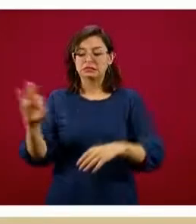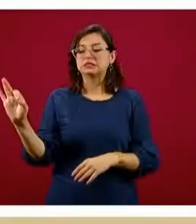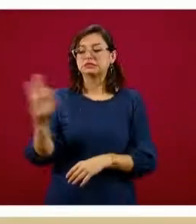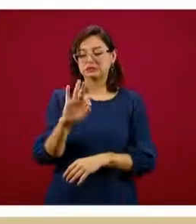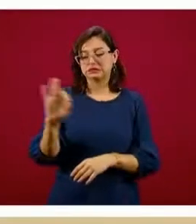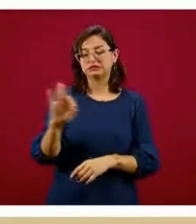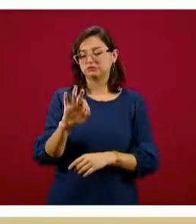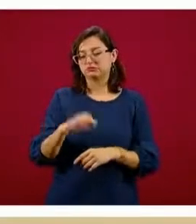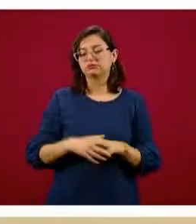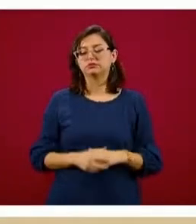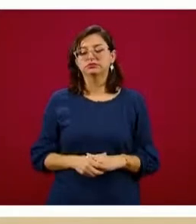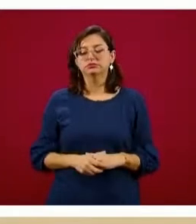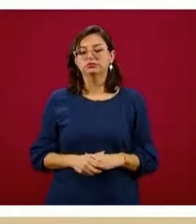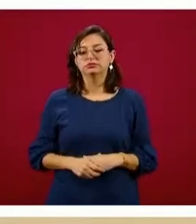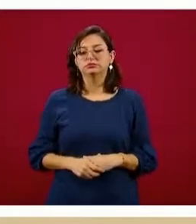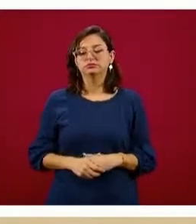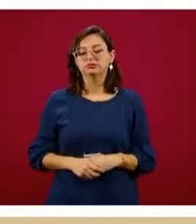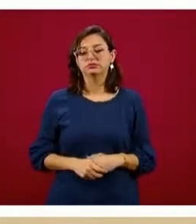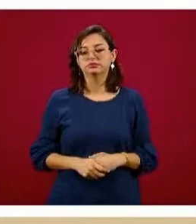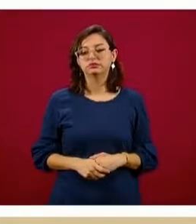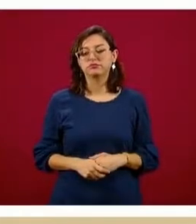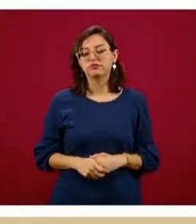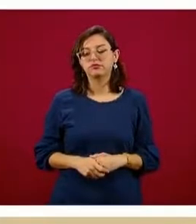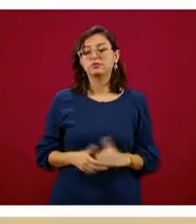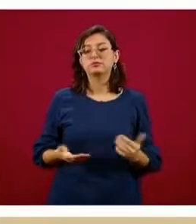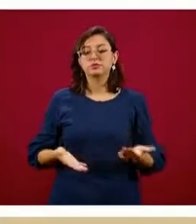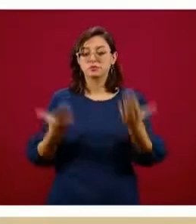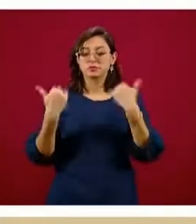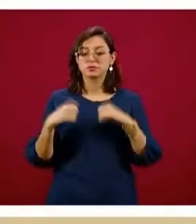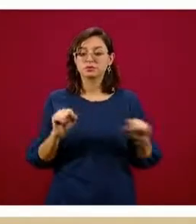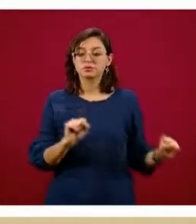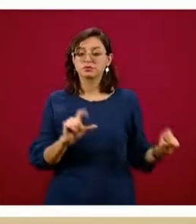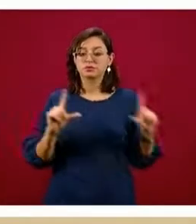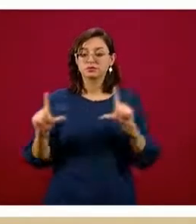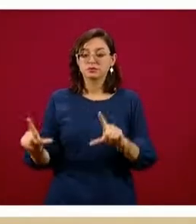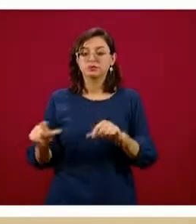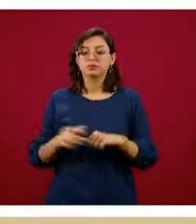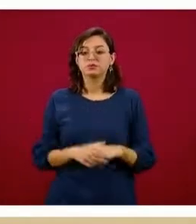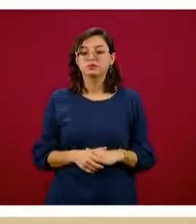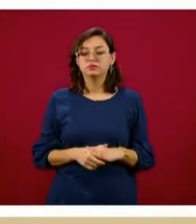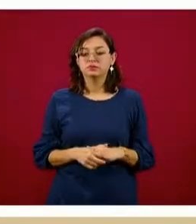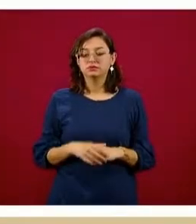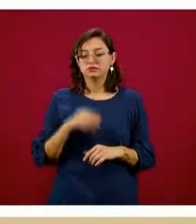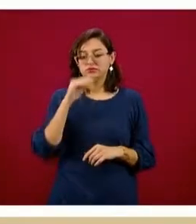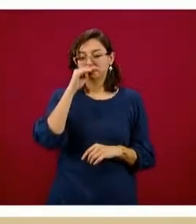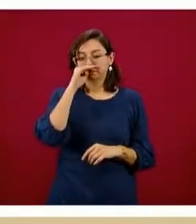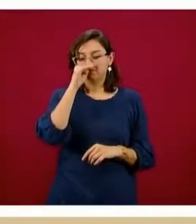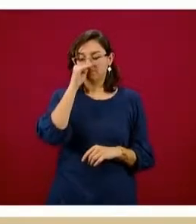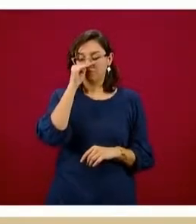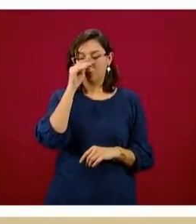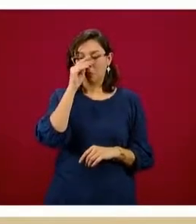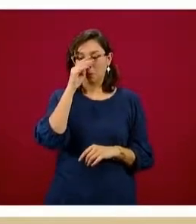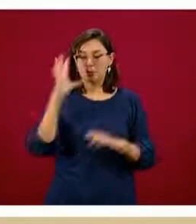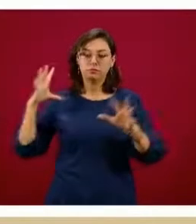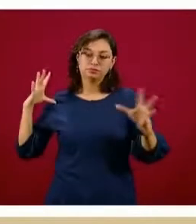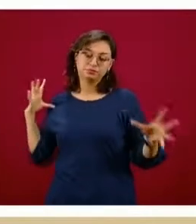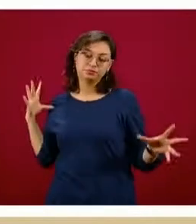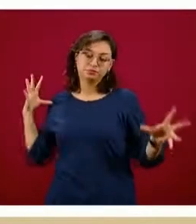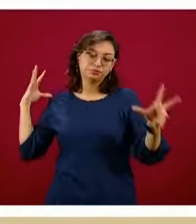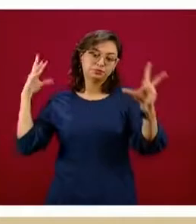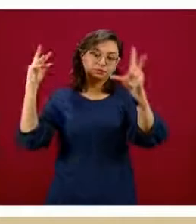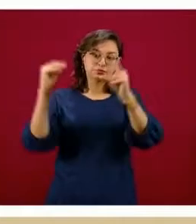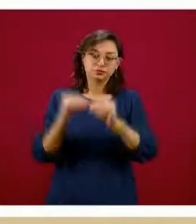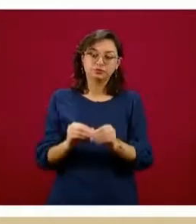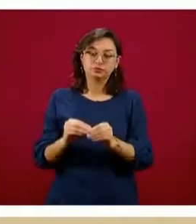en el reporte. En la siguiente diapositiva veremos la carga acumulada de casos